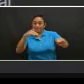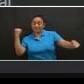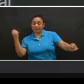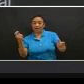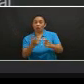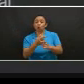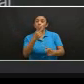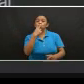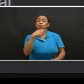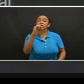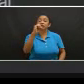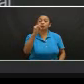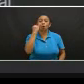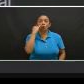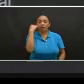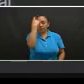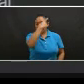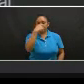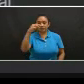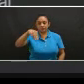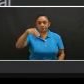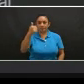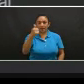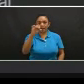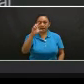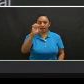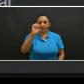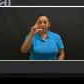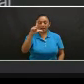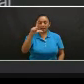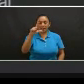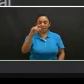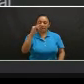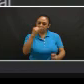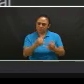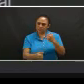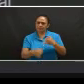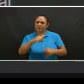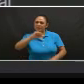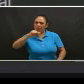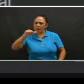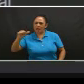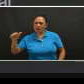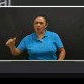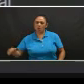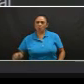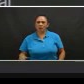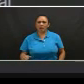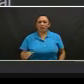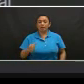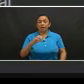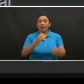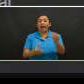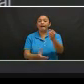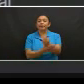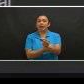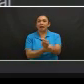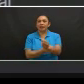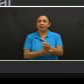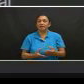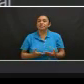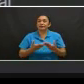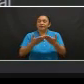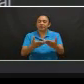hijo Ismael. Y ella se queda en el desierto y se acaba el agua, el odre de agua que Abraham les había dado. Y en el verso 8